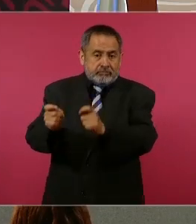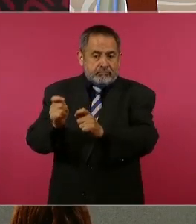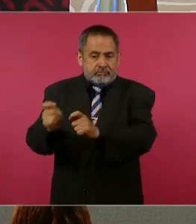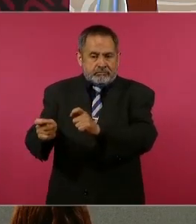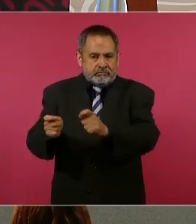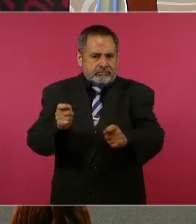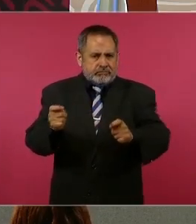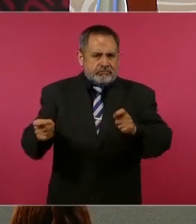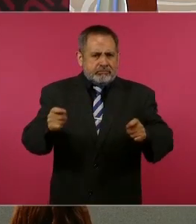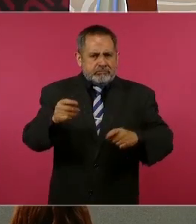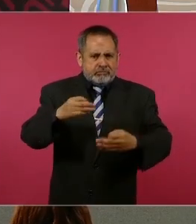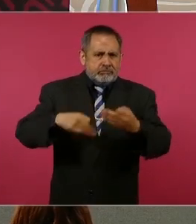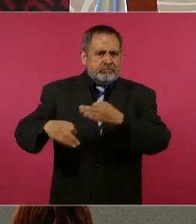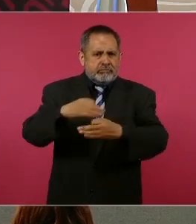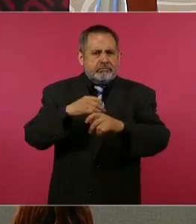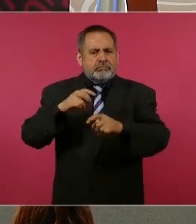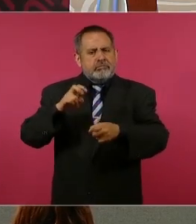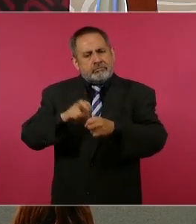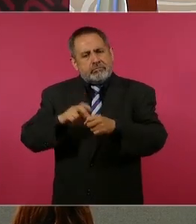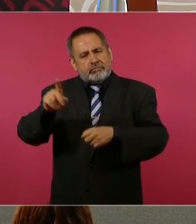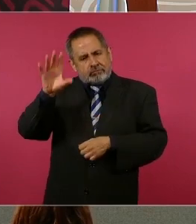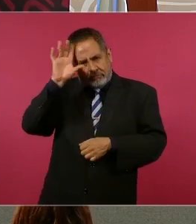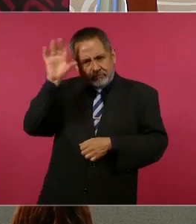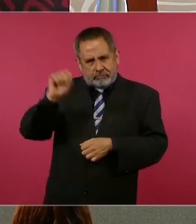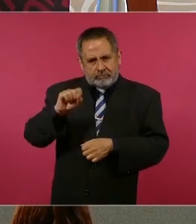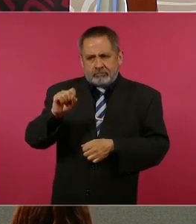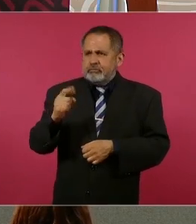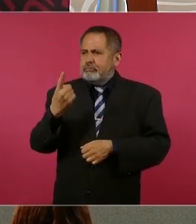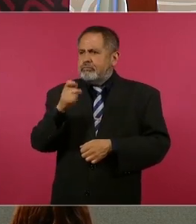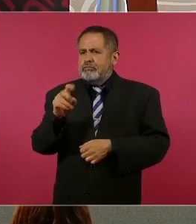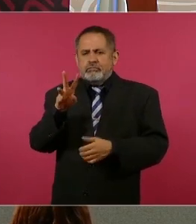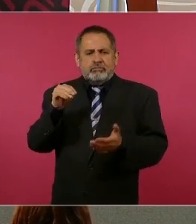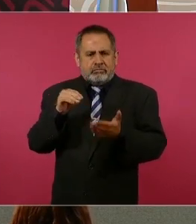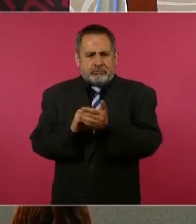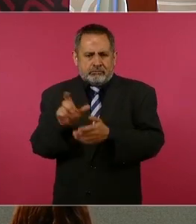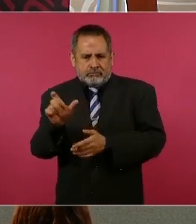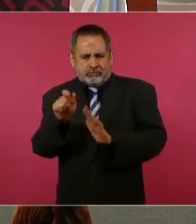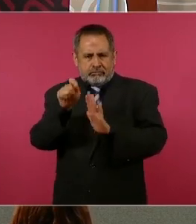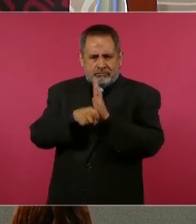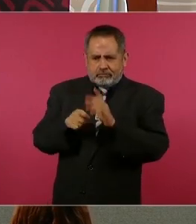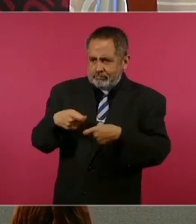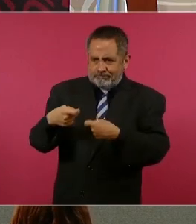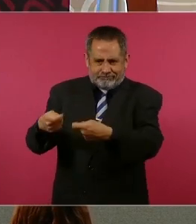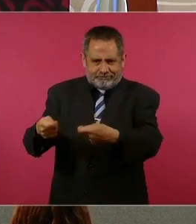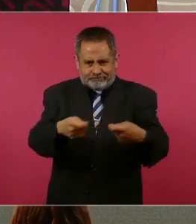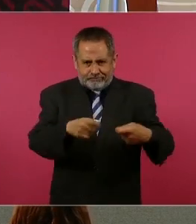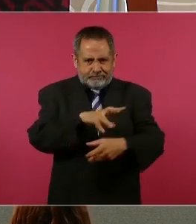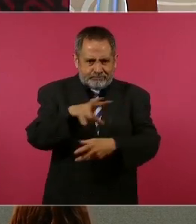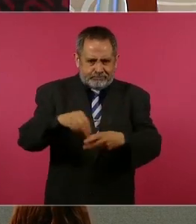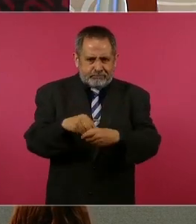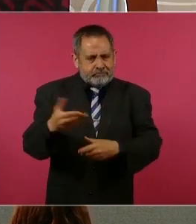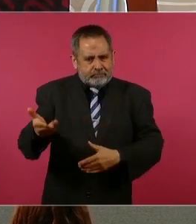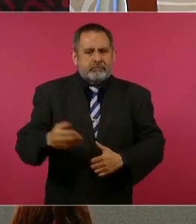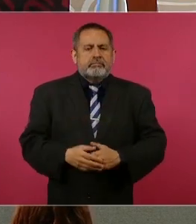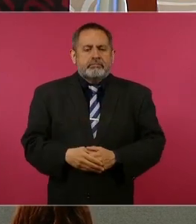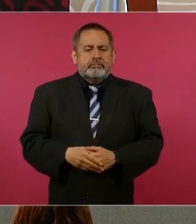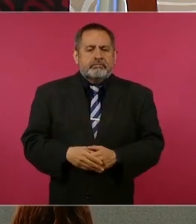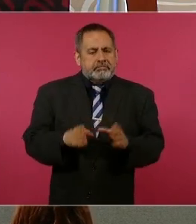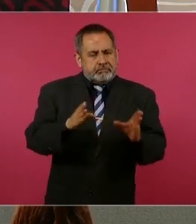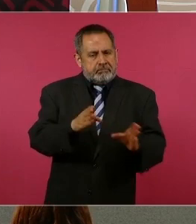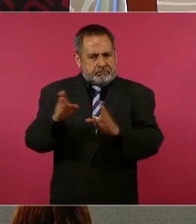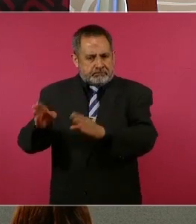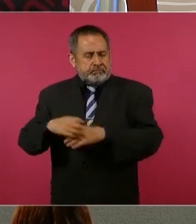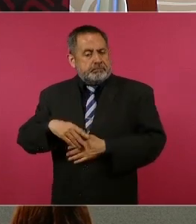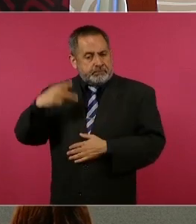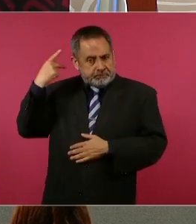entregar las credenciales de los usuarios allá en Morelos, 104 mil credenciales que se empiezan a entregar el día de hoy. Y nos vamos a Puebla,